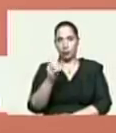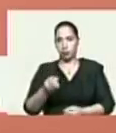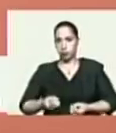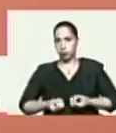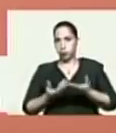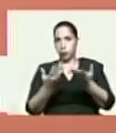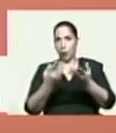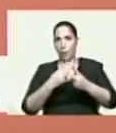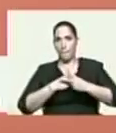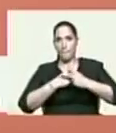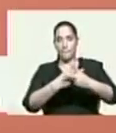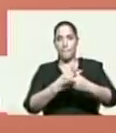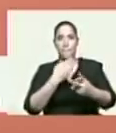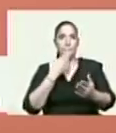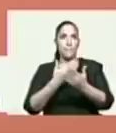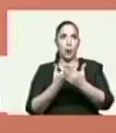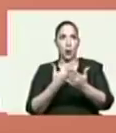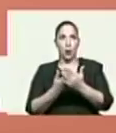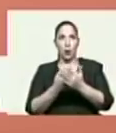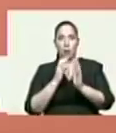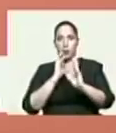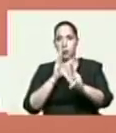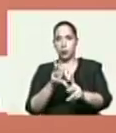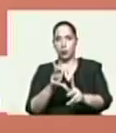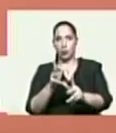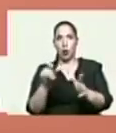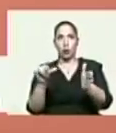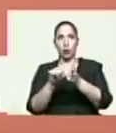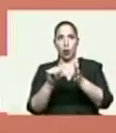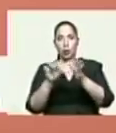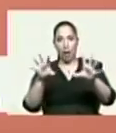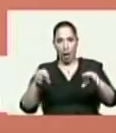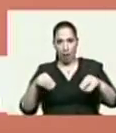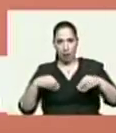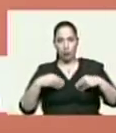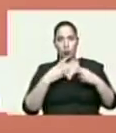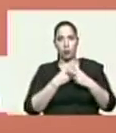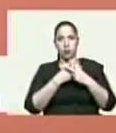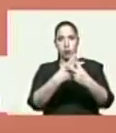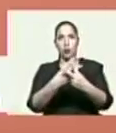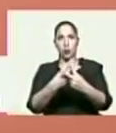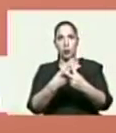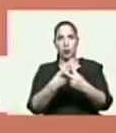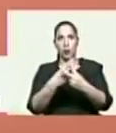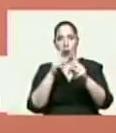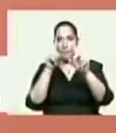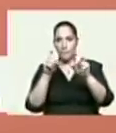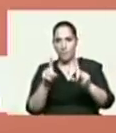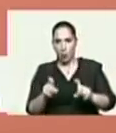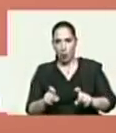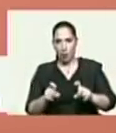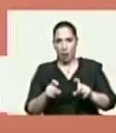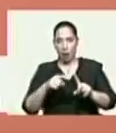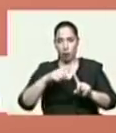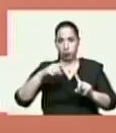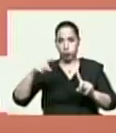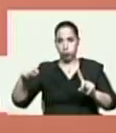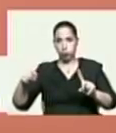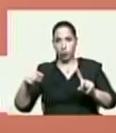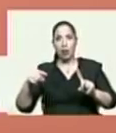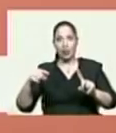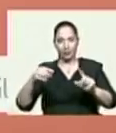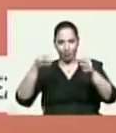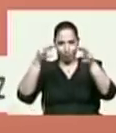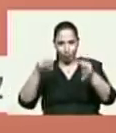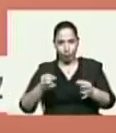también, un testimonio donde aceptó voluntariamente someterse a la prueba del polígrafo para que quedara